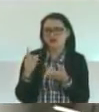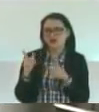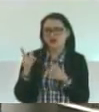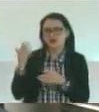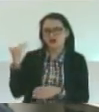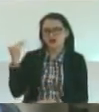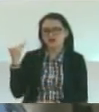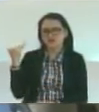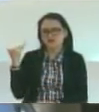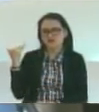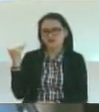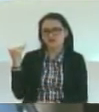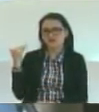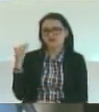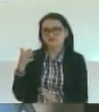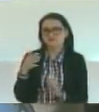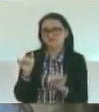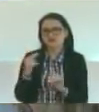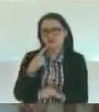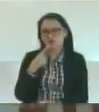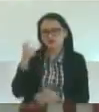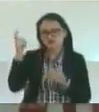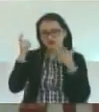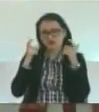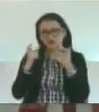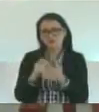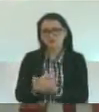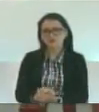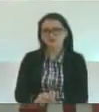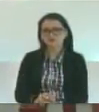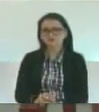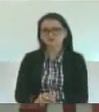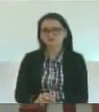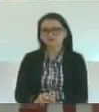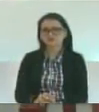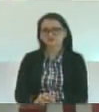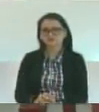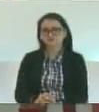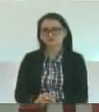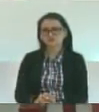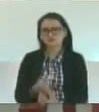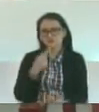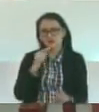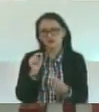Bill Clinton, como lo decía el comandante Chávez siempre, hubo posibilidad de un diálogo